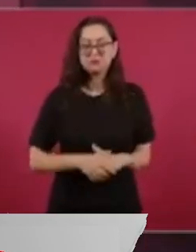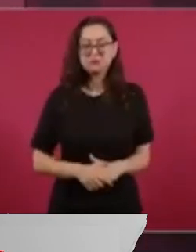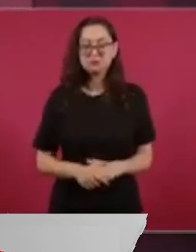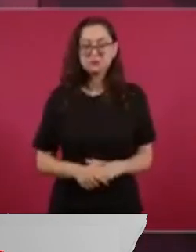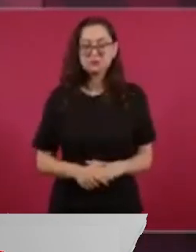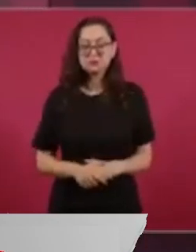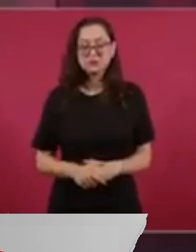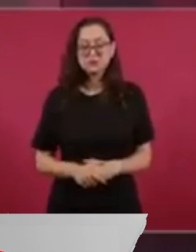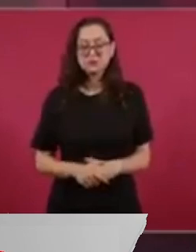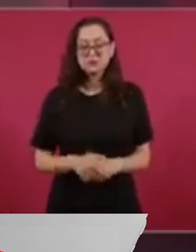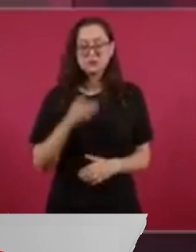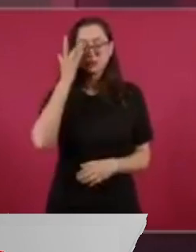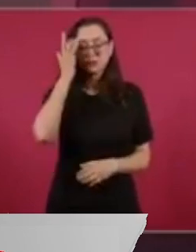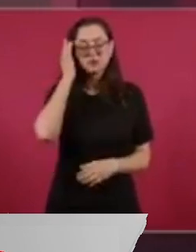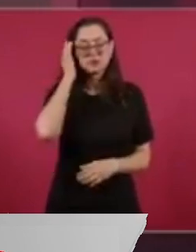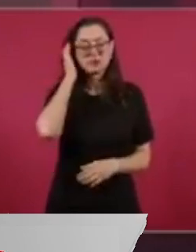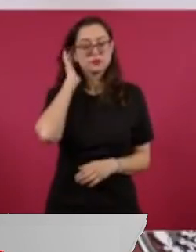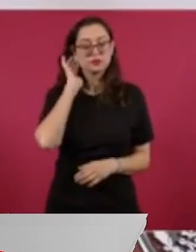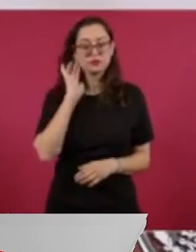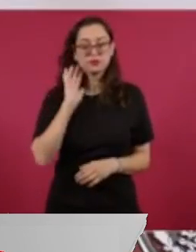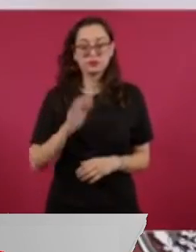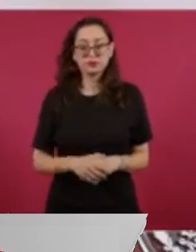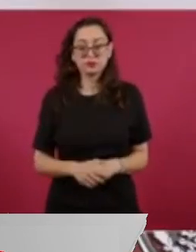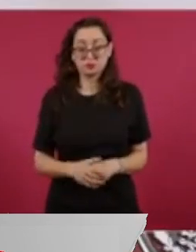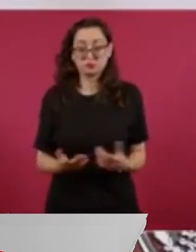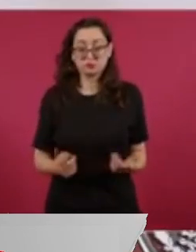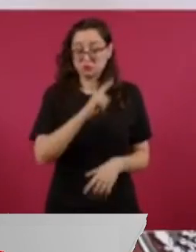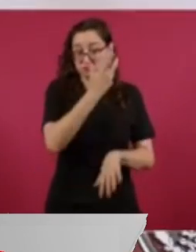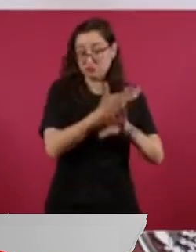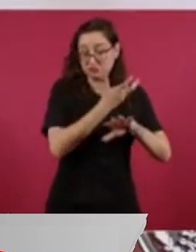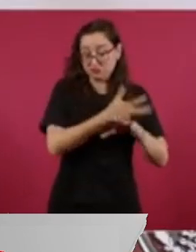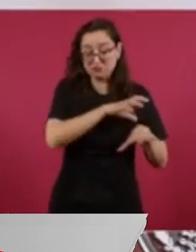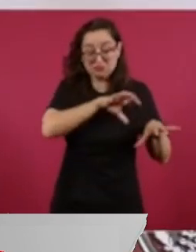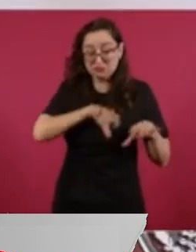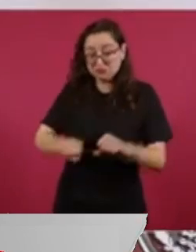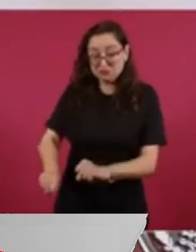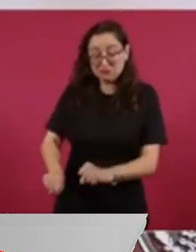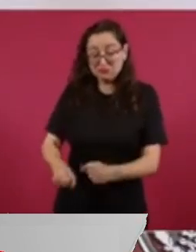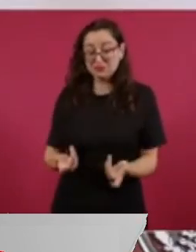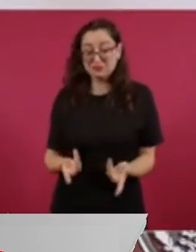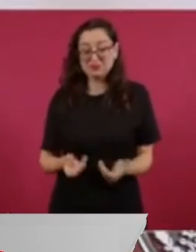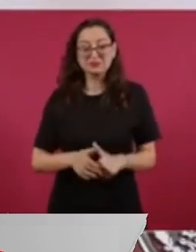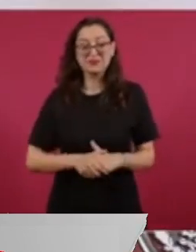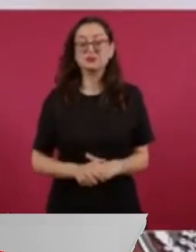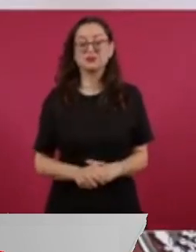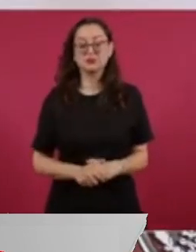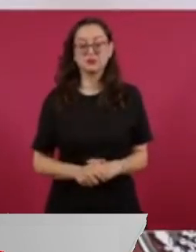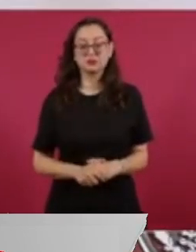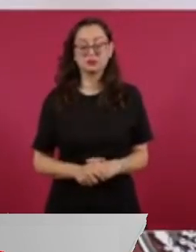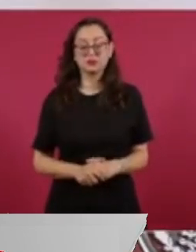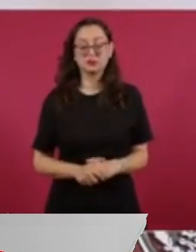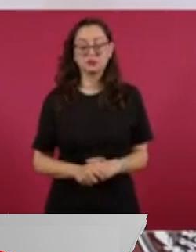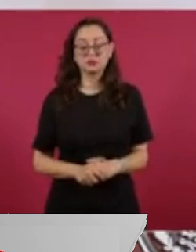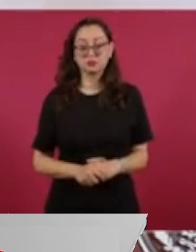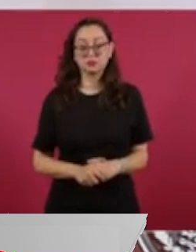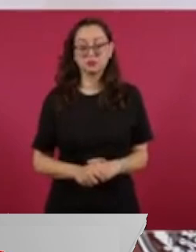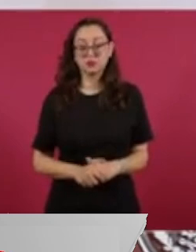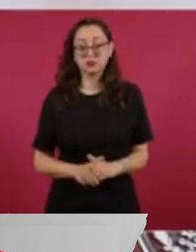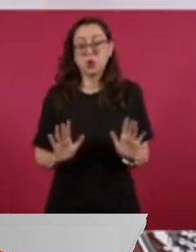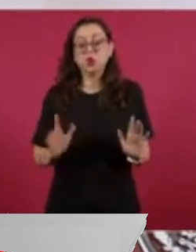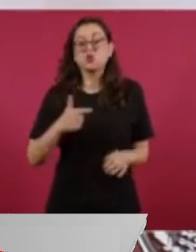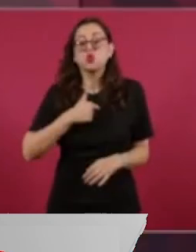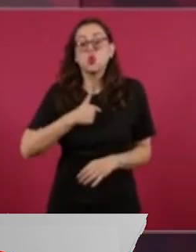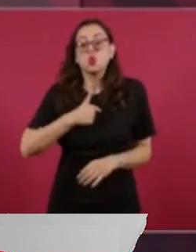Pero lo capturaron allá. O sea, sí, eso es lo que yo